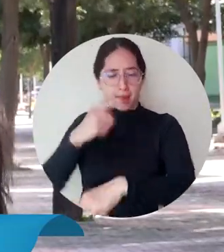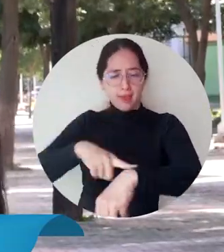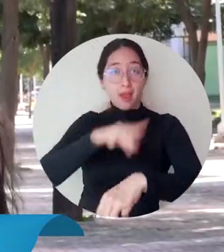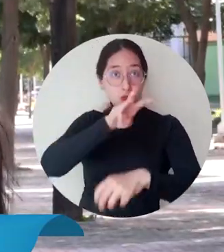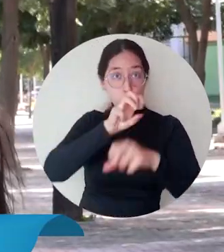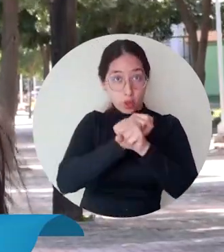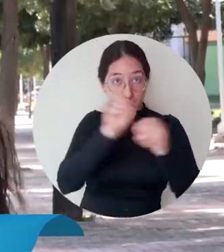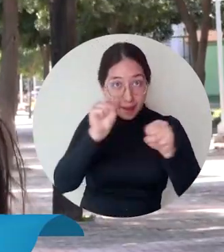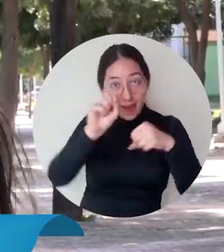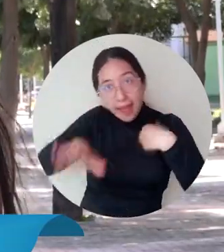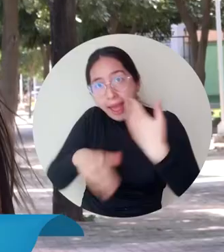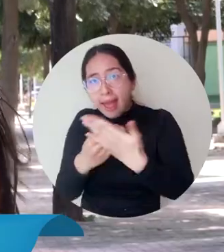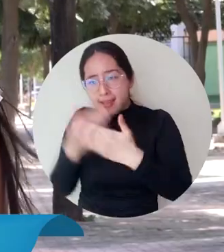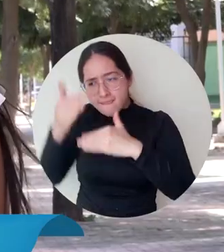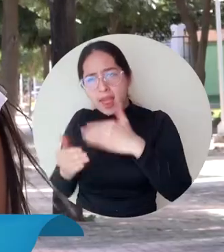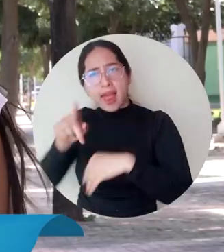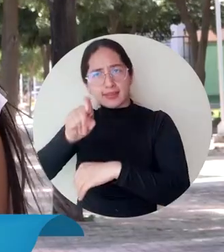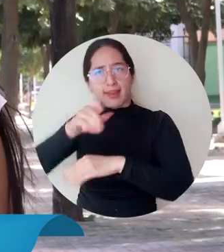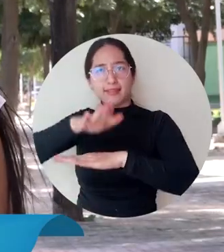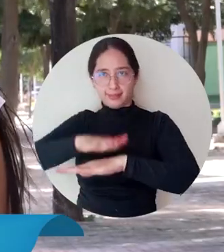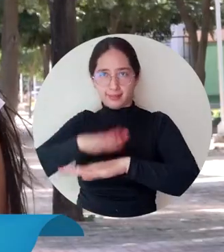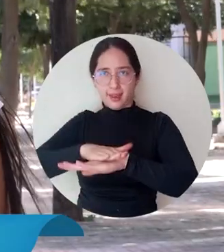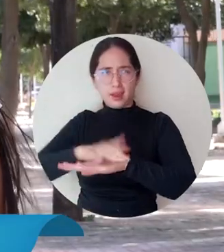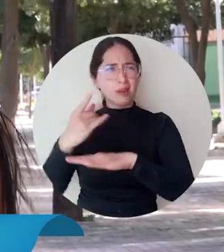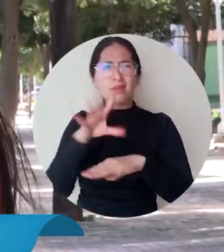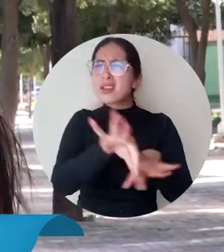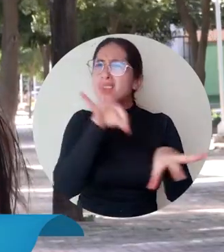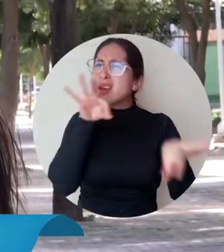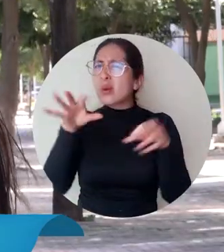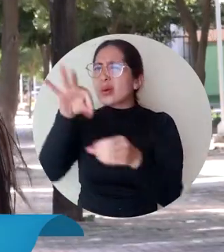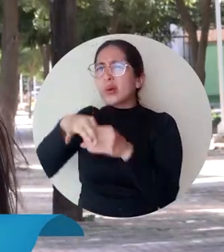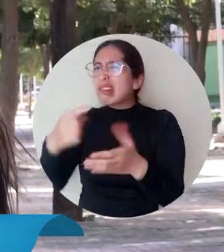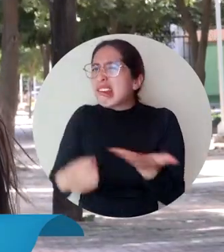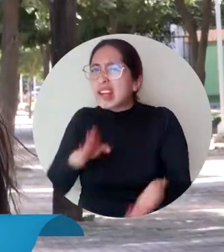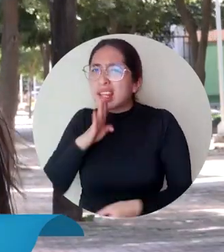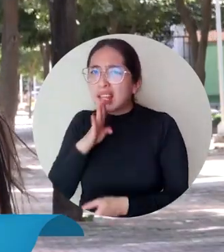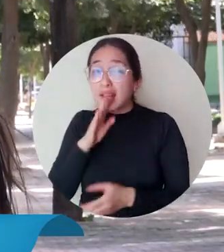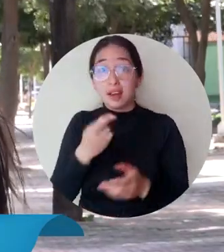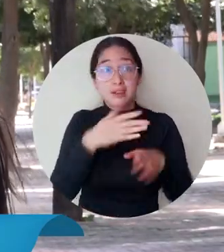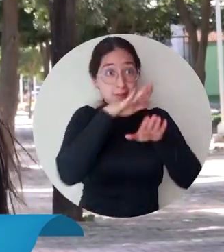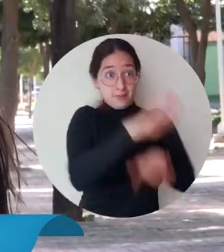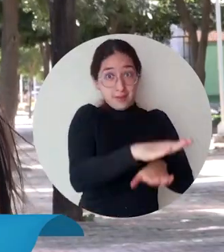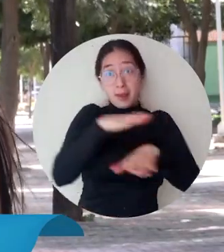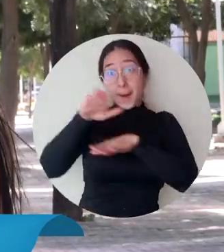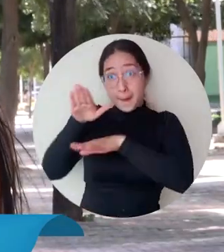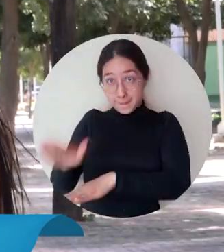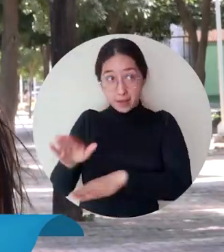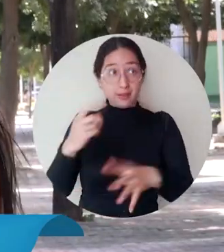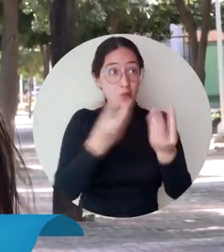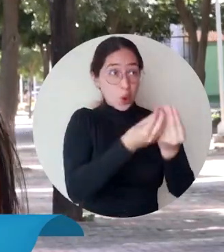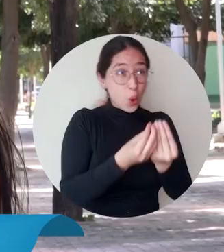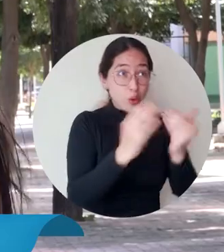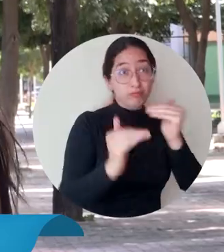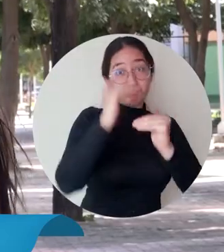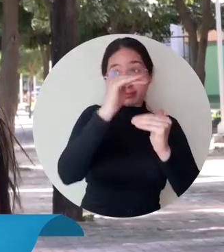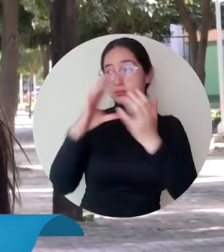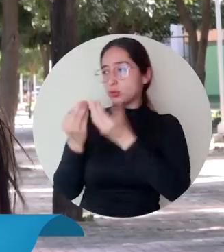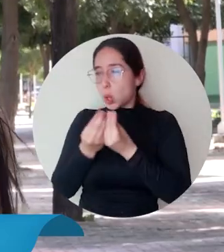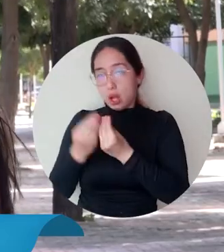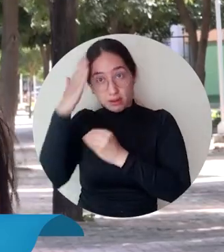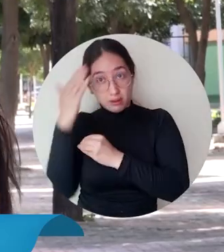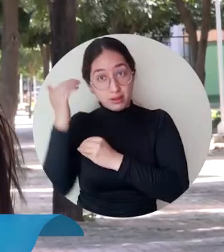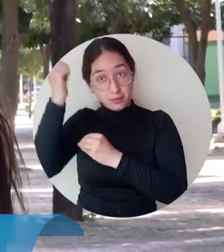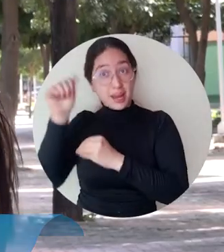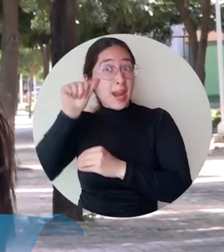viernes 19 de noviembre desde las 8 de la mañana hasta las 6 de la tarde para elegir a los representantes ante el